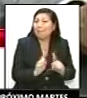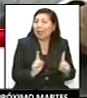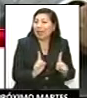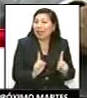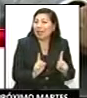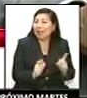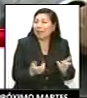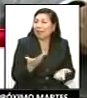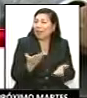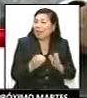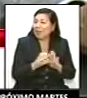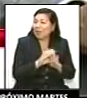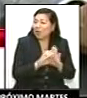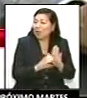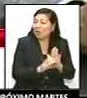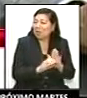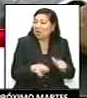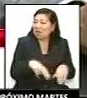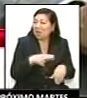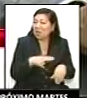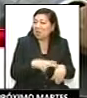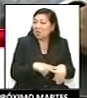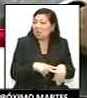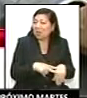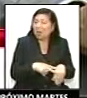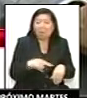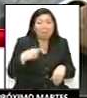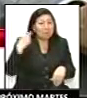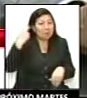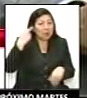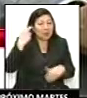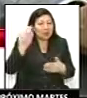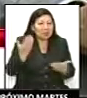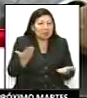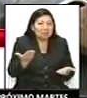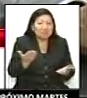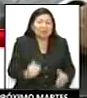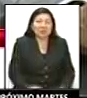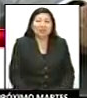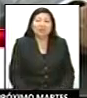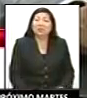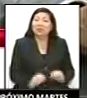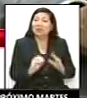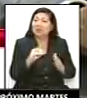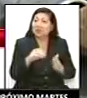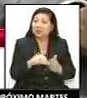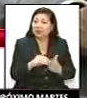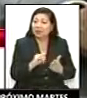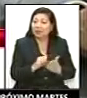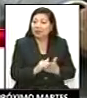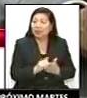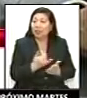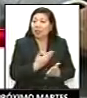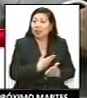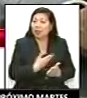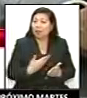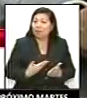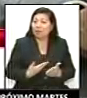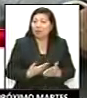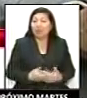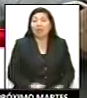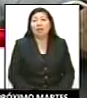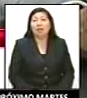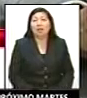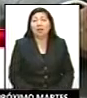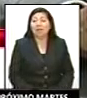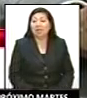hay constituciones de naturaleza eminentemente política que han sido dadas para que gobierne el duque, el